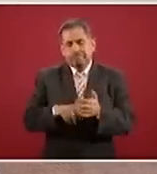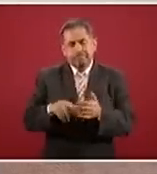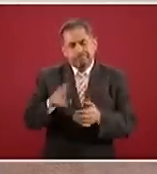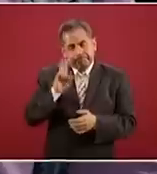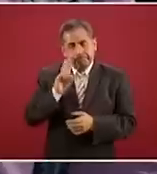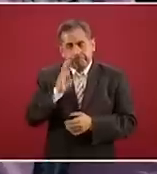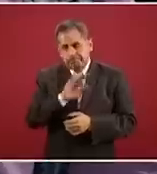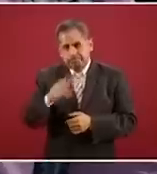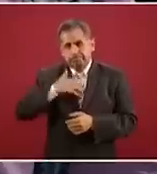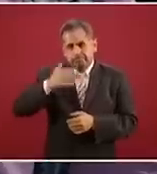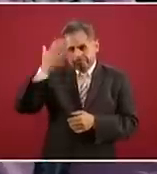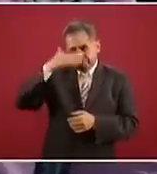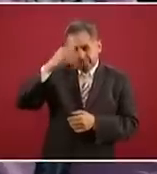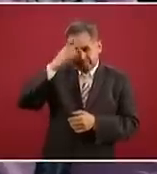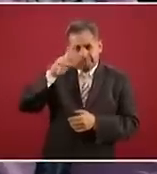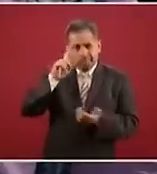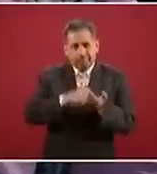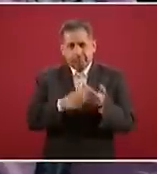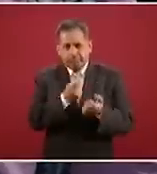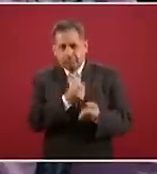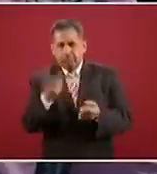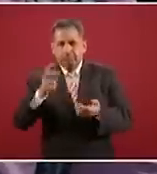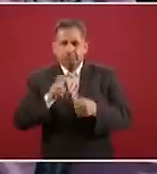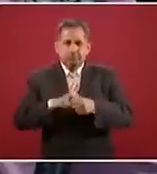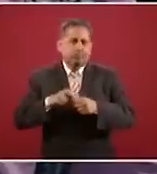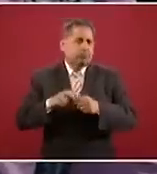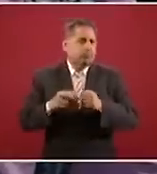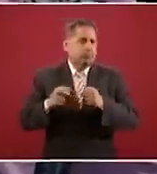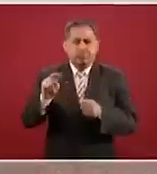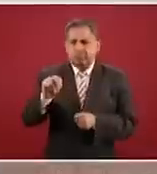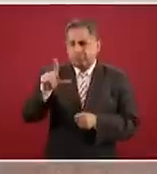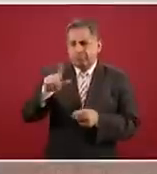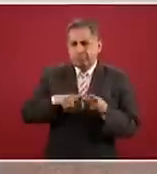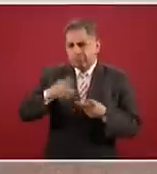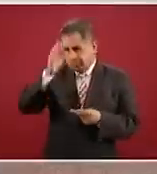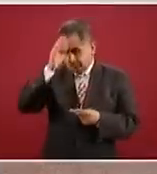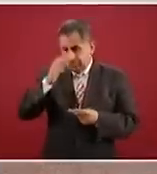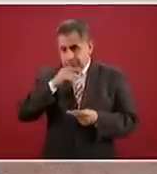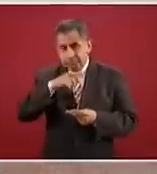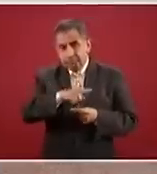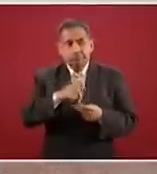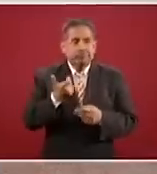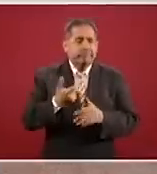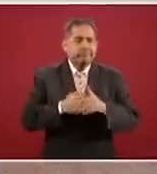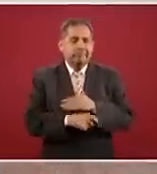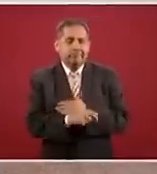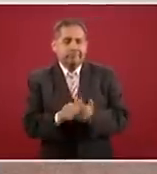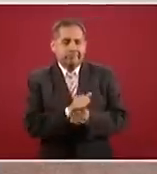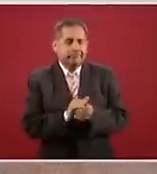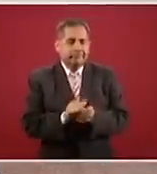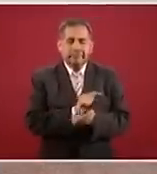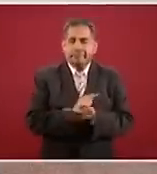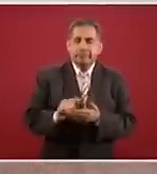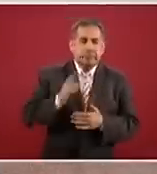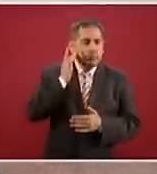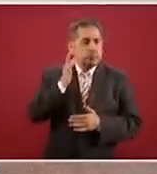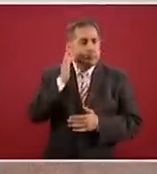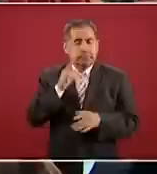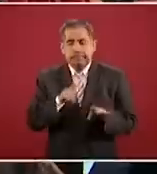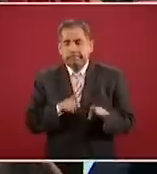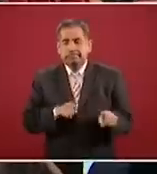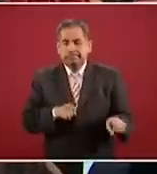se han conocido algunos casos en Nuevo León y en Coahuila, de lavado de dinero y